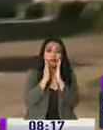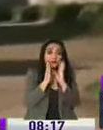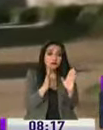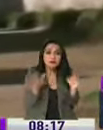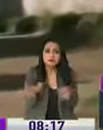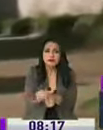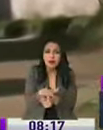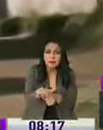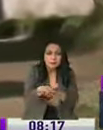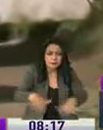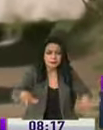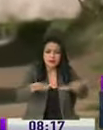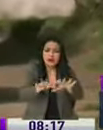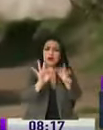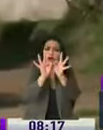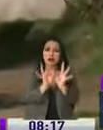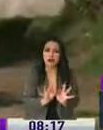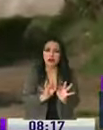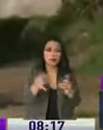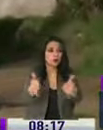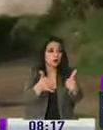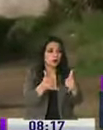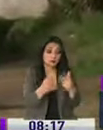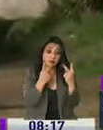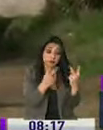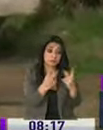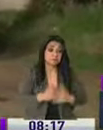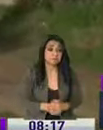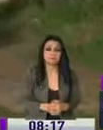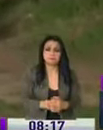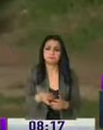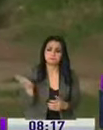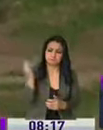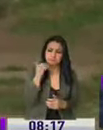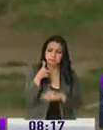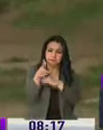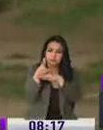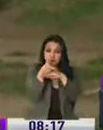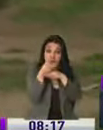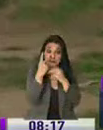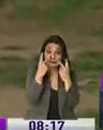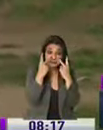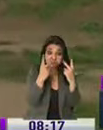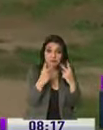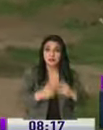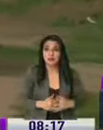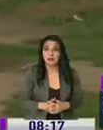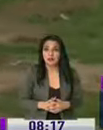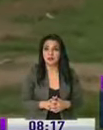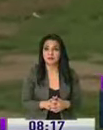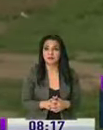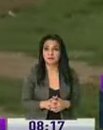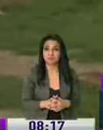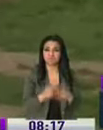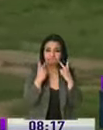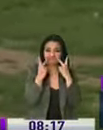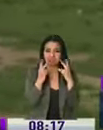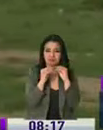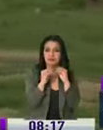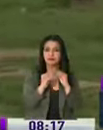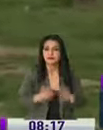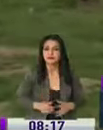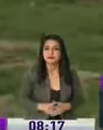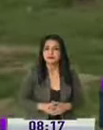esta situación y nos arreglen los juegos, mire cómo. Vamos a caminar un poquito para que las imágenes se vean un poco más exactas.